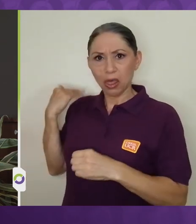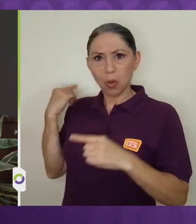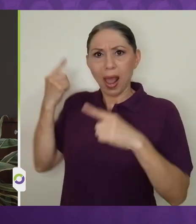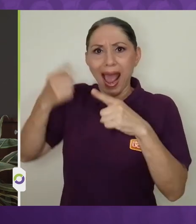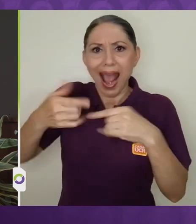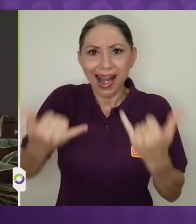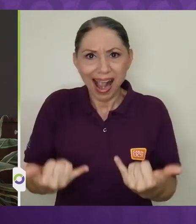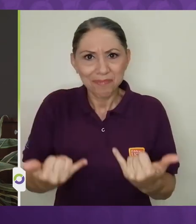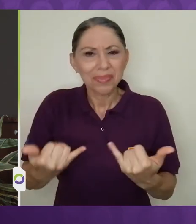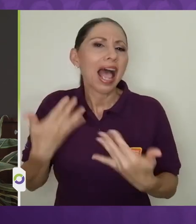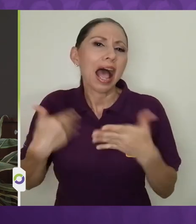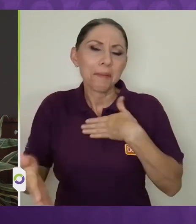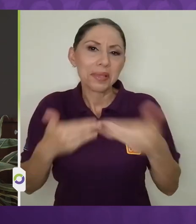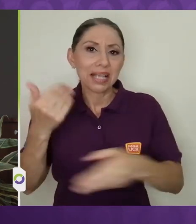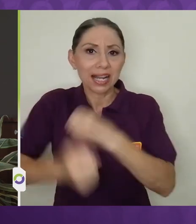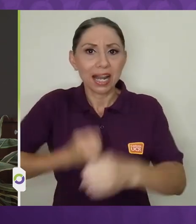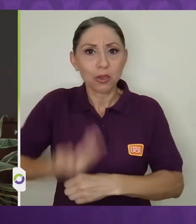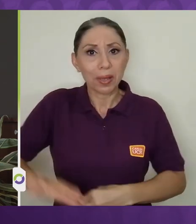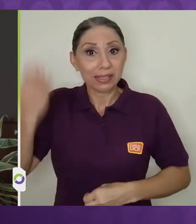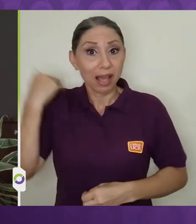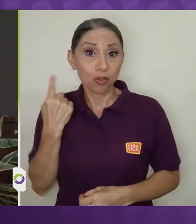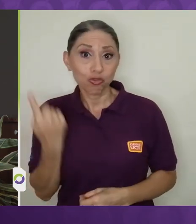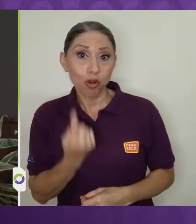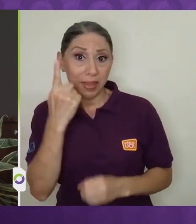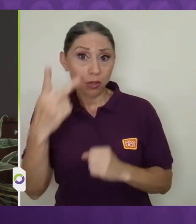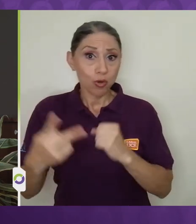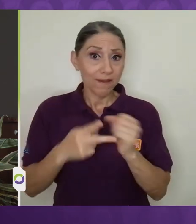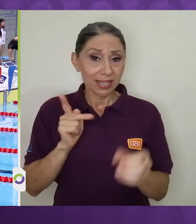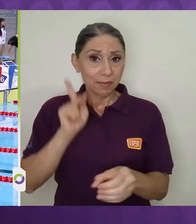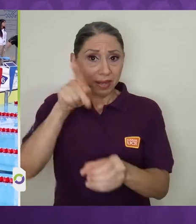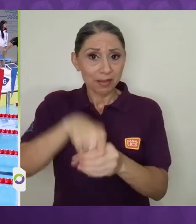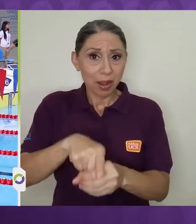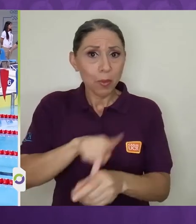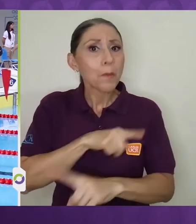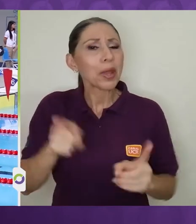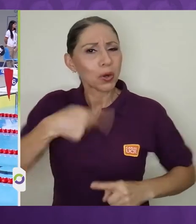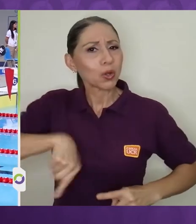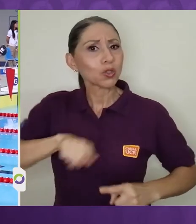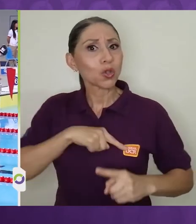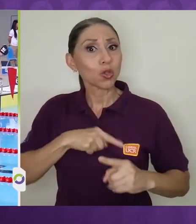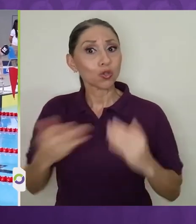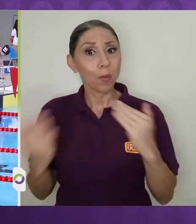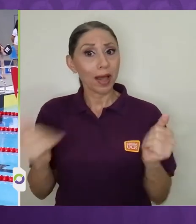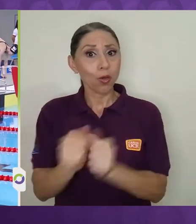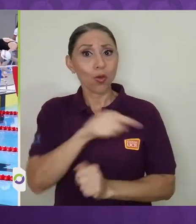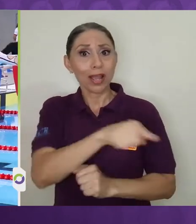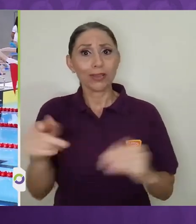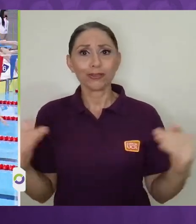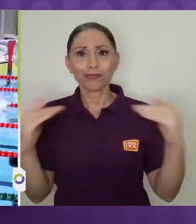año pasado solo participamos una vez, pero todavía estamos por arriba de ellos en un mejor nivel.